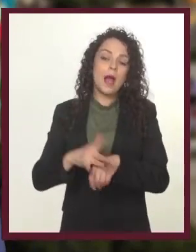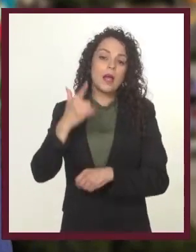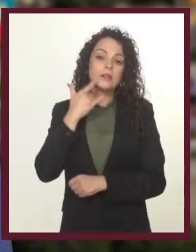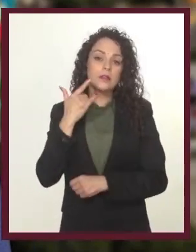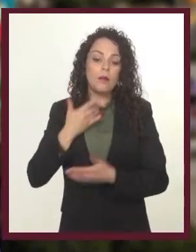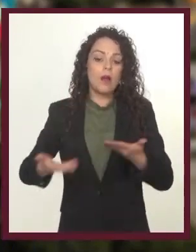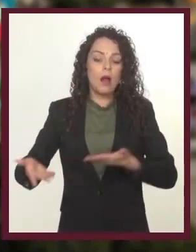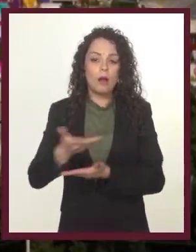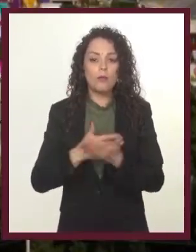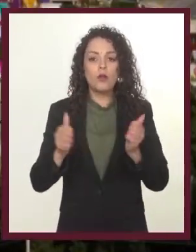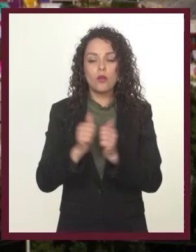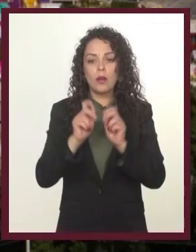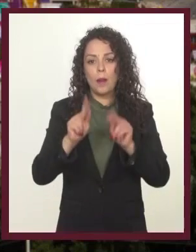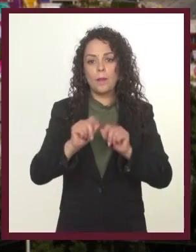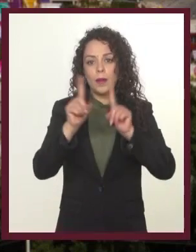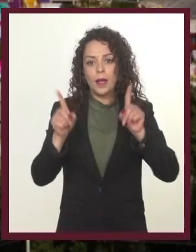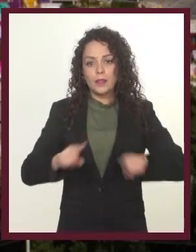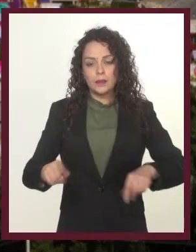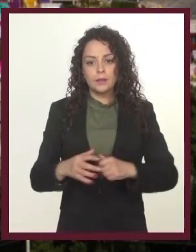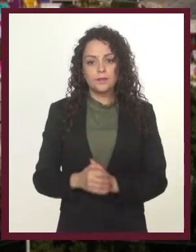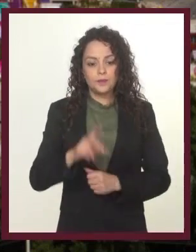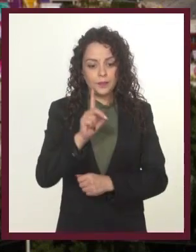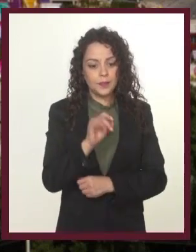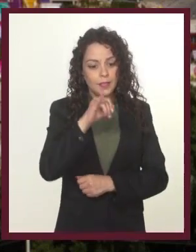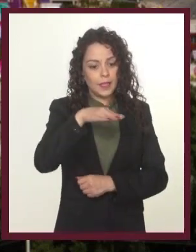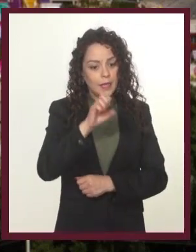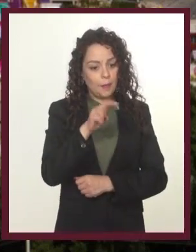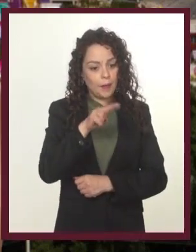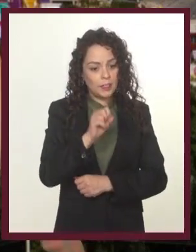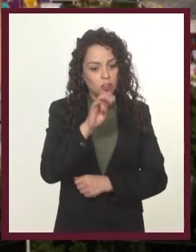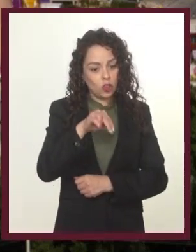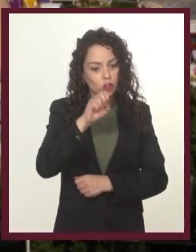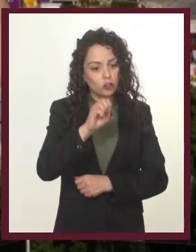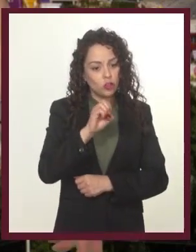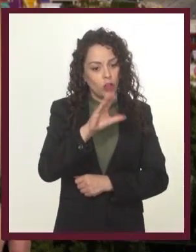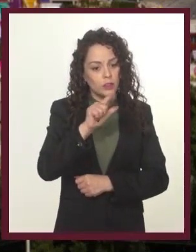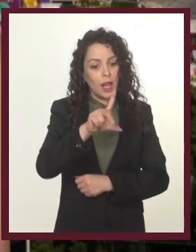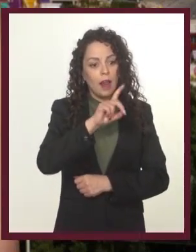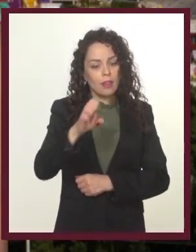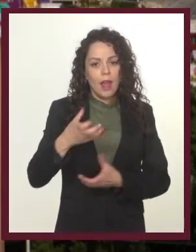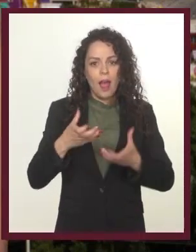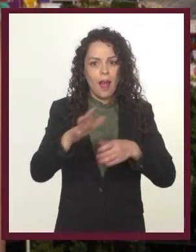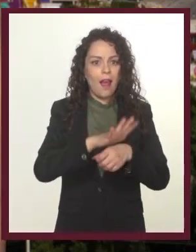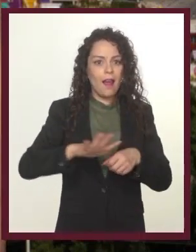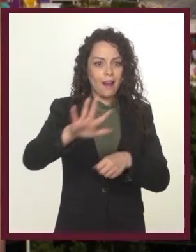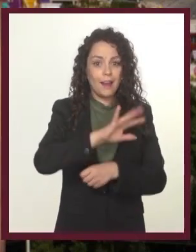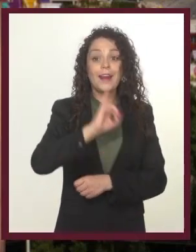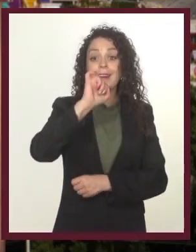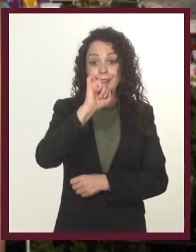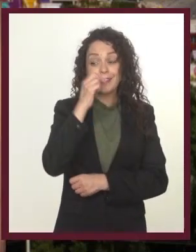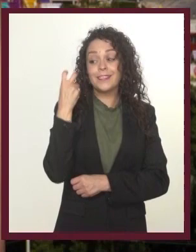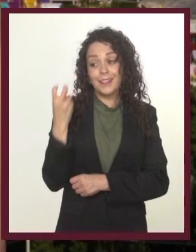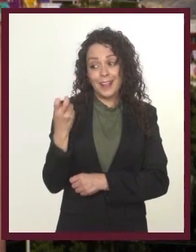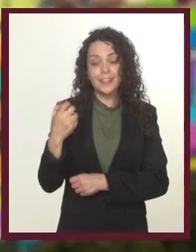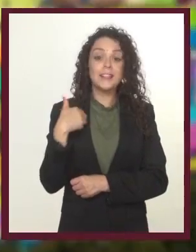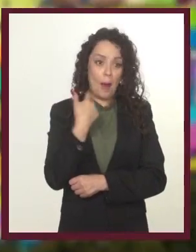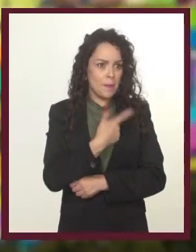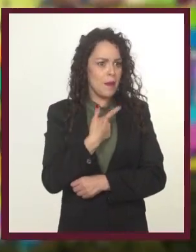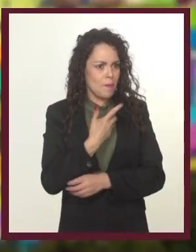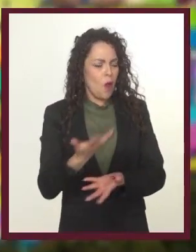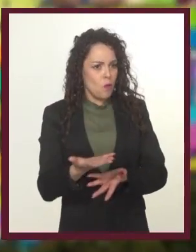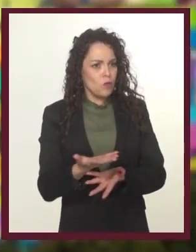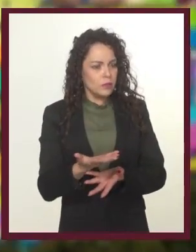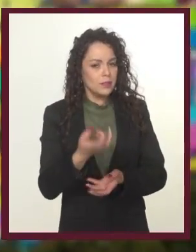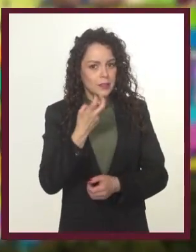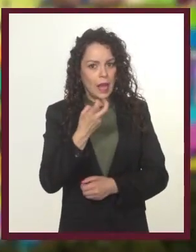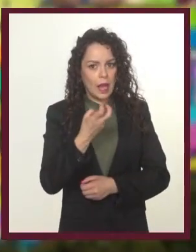amable y pacífico. La dimensión social del espacio público. Exacto. Me gusta ese proyecto. Es como si